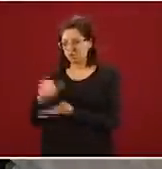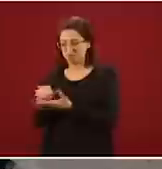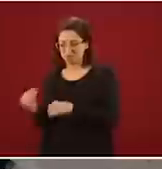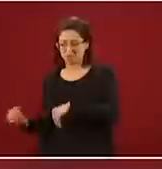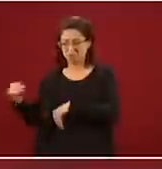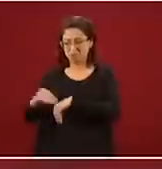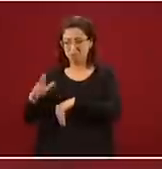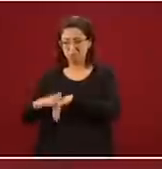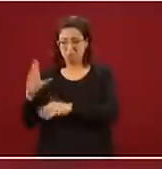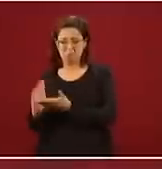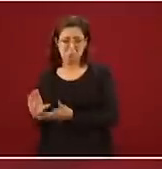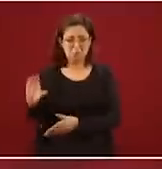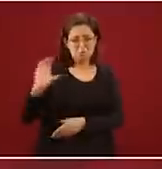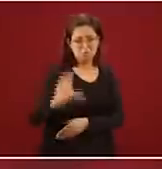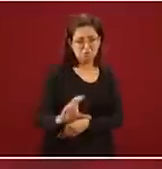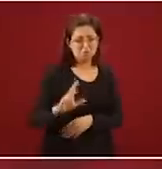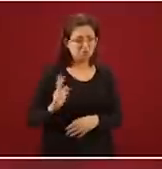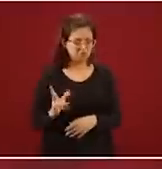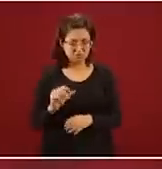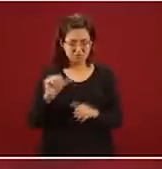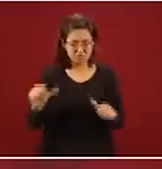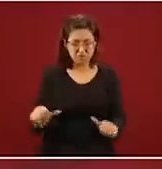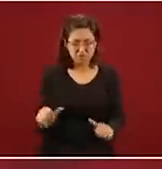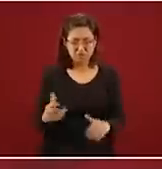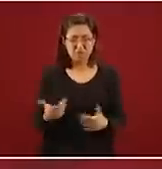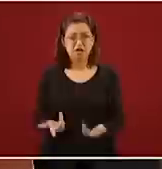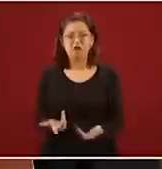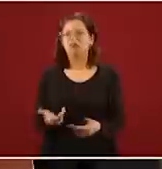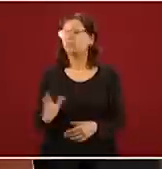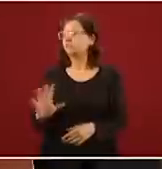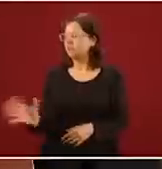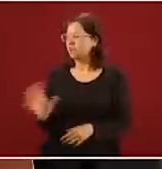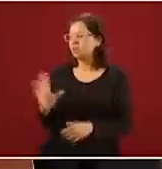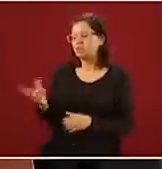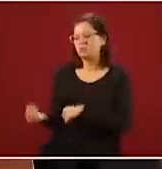es lo que se tiene, 40,000. Adicionales.